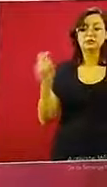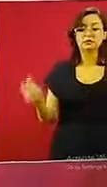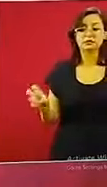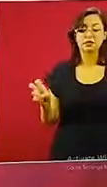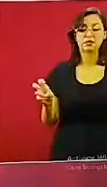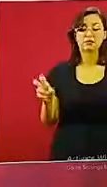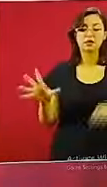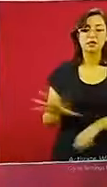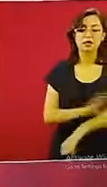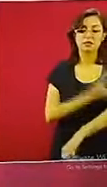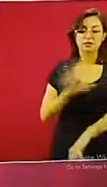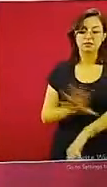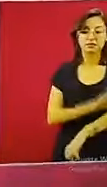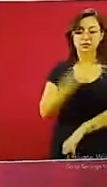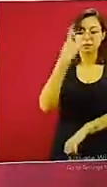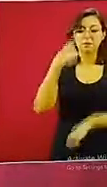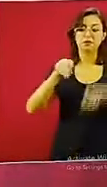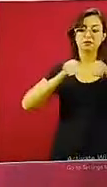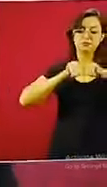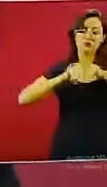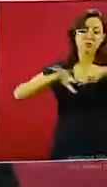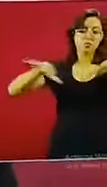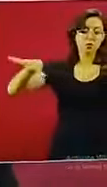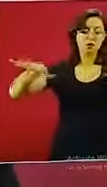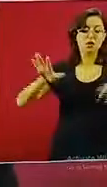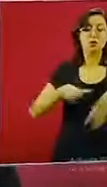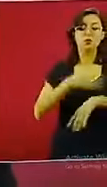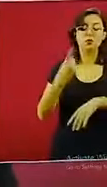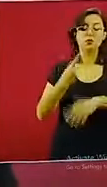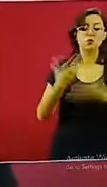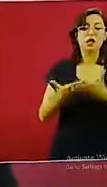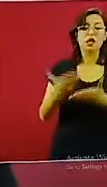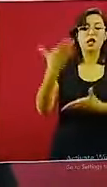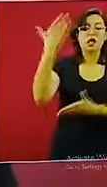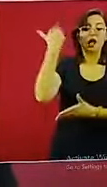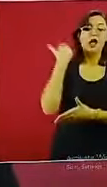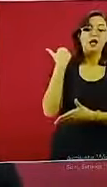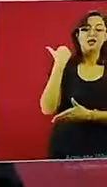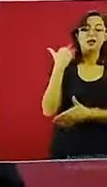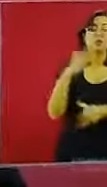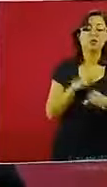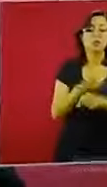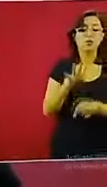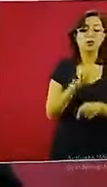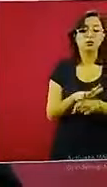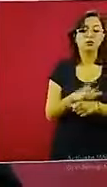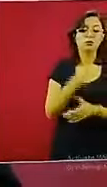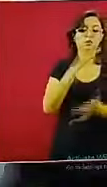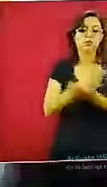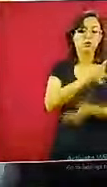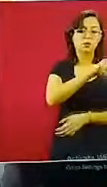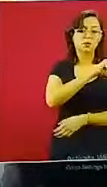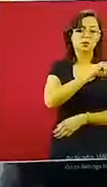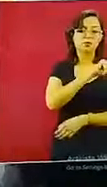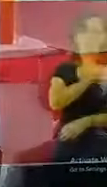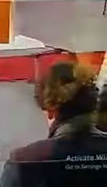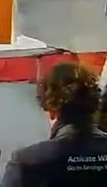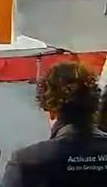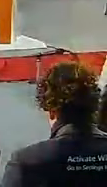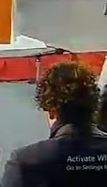la energía a la red, porque antes la preferencia la tenían los particulares.